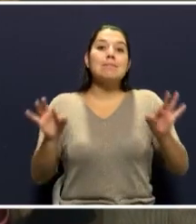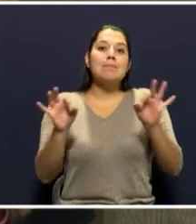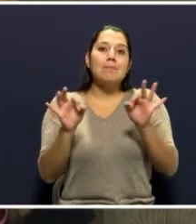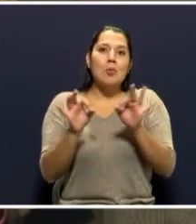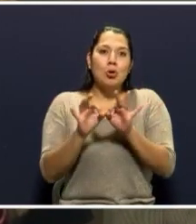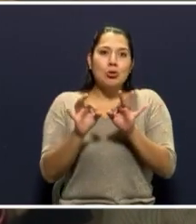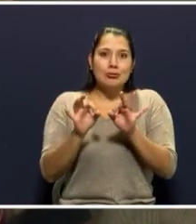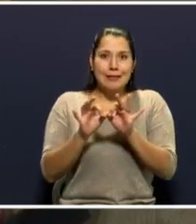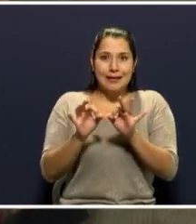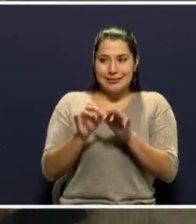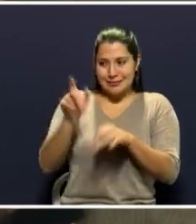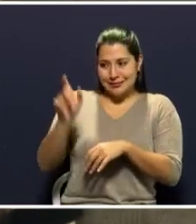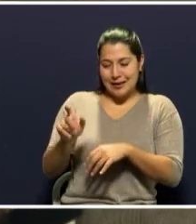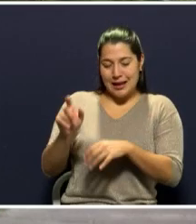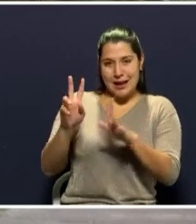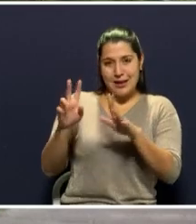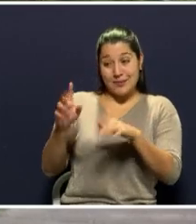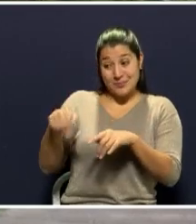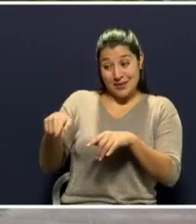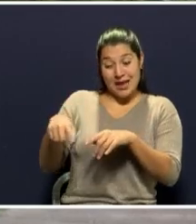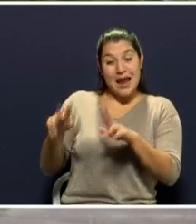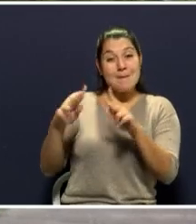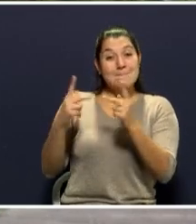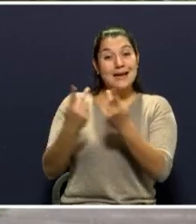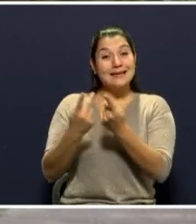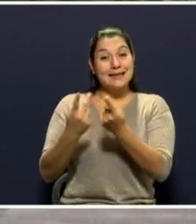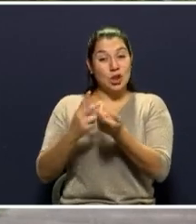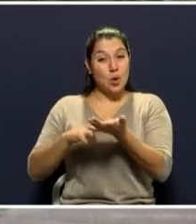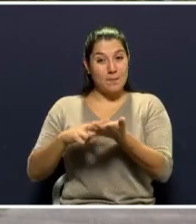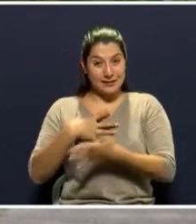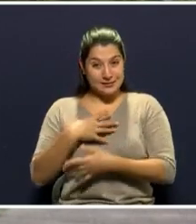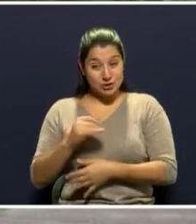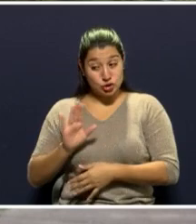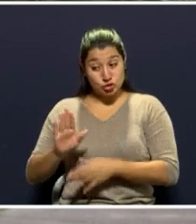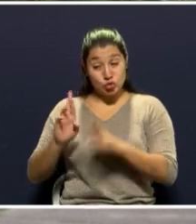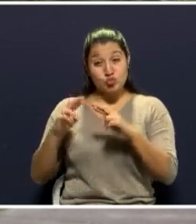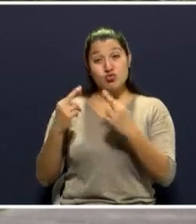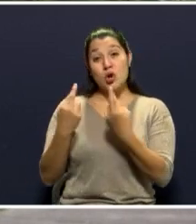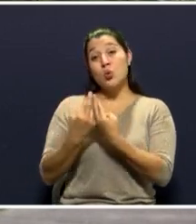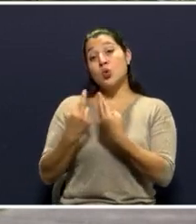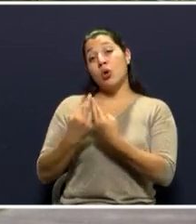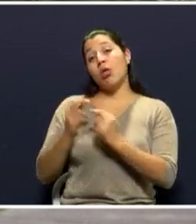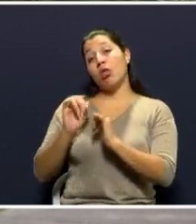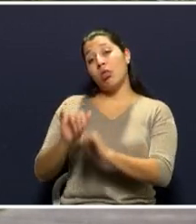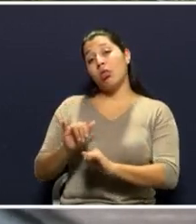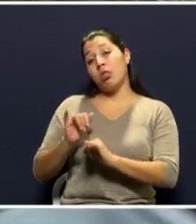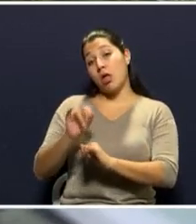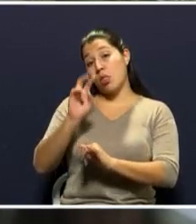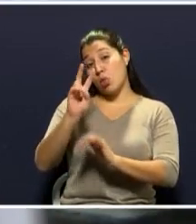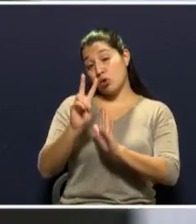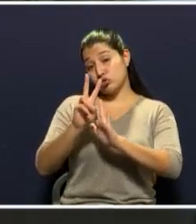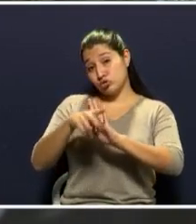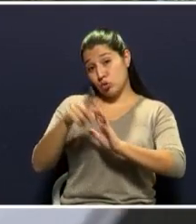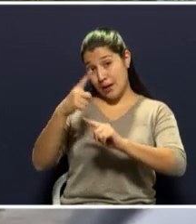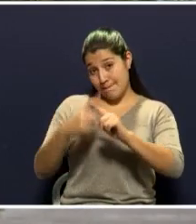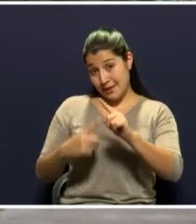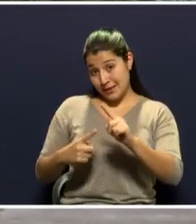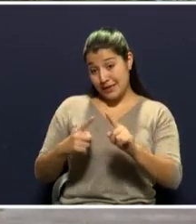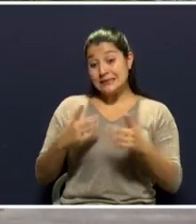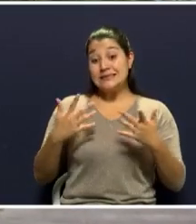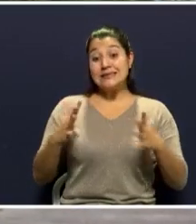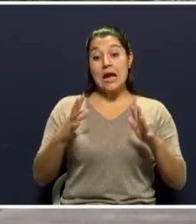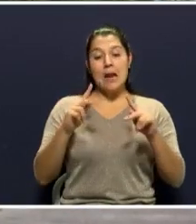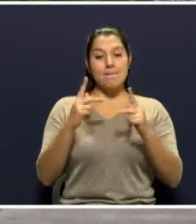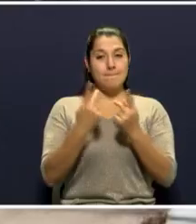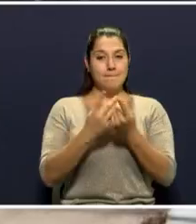Partido Liberación Nacional en este país. Tras una reunión que se extendió por 2 horas y media, la fracción de Liberación Nacional decidió no